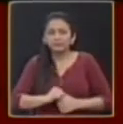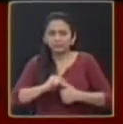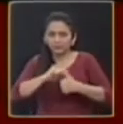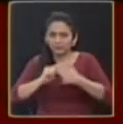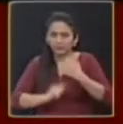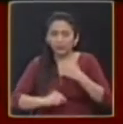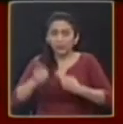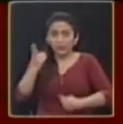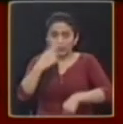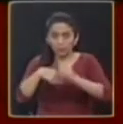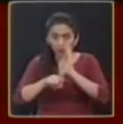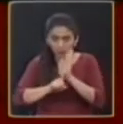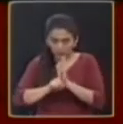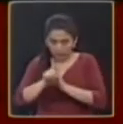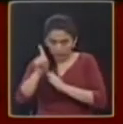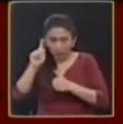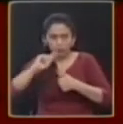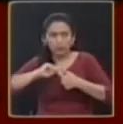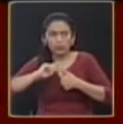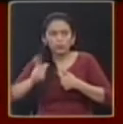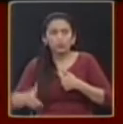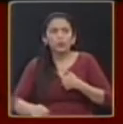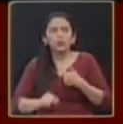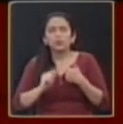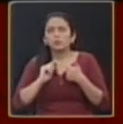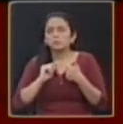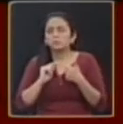de negocio, básicamente,